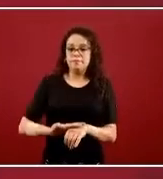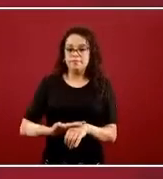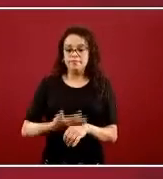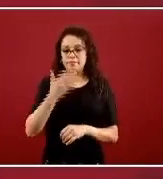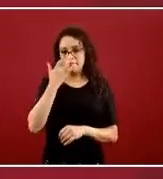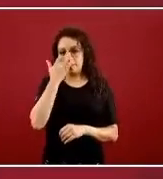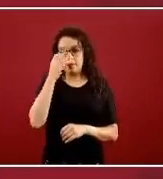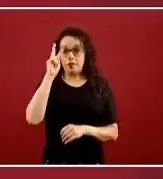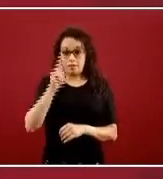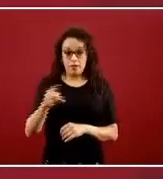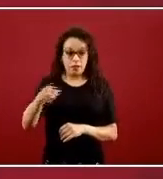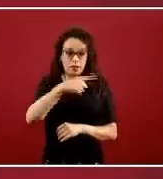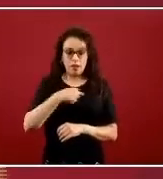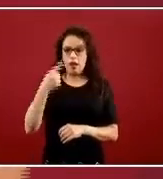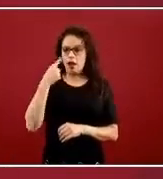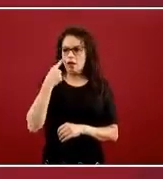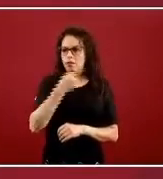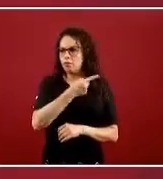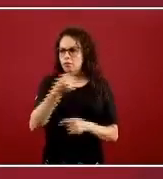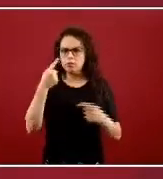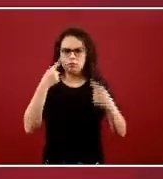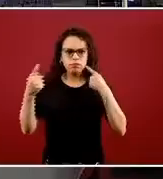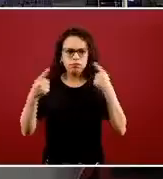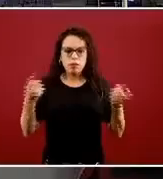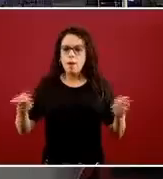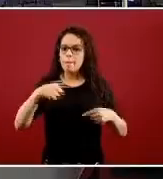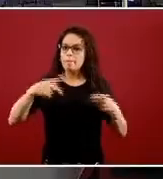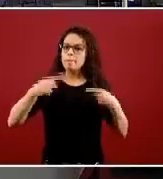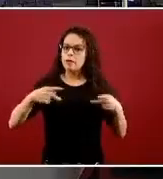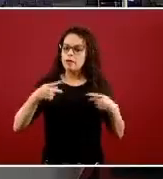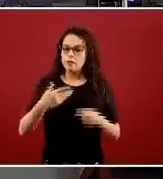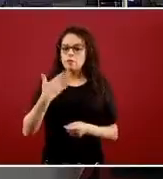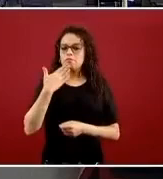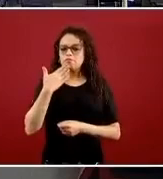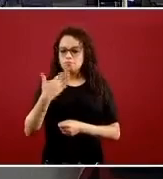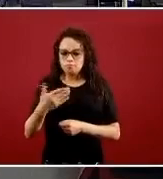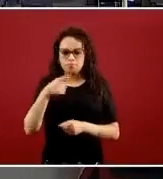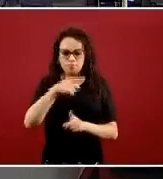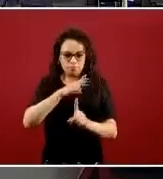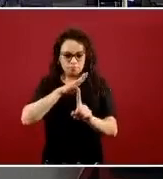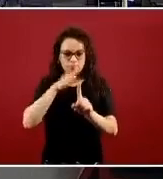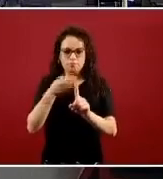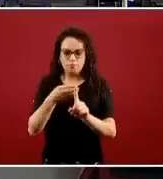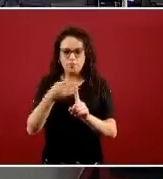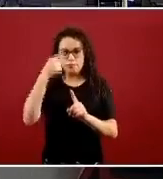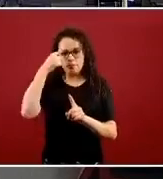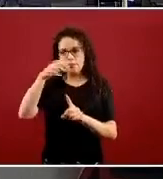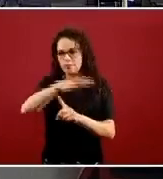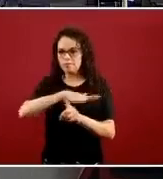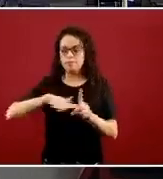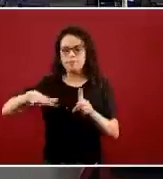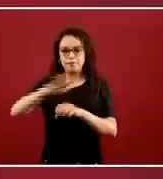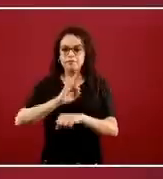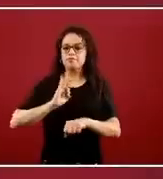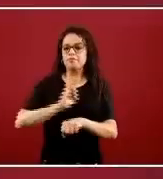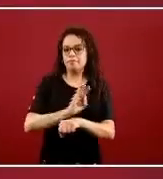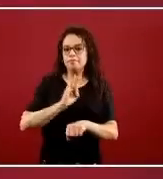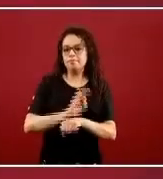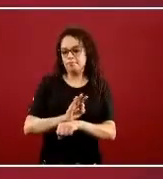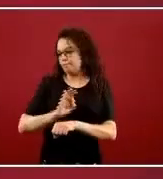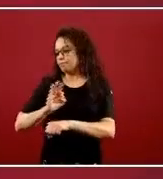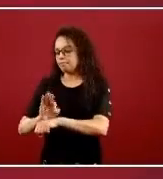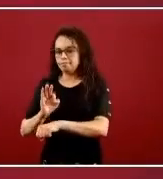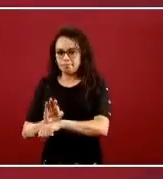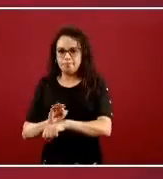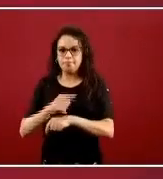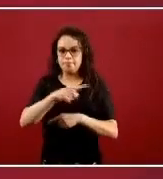visto muestras del interés común atendido en forma común para protegernos unos y otros en